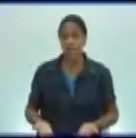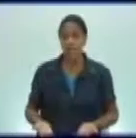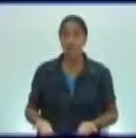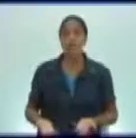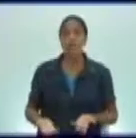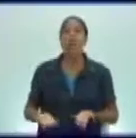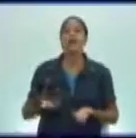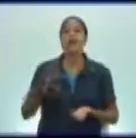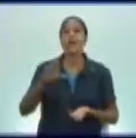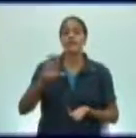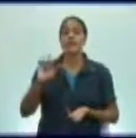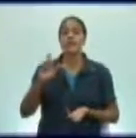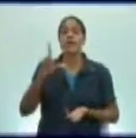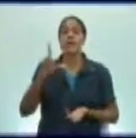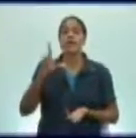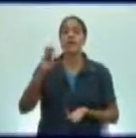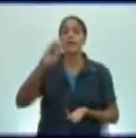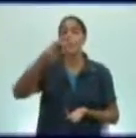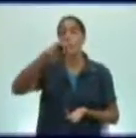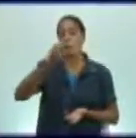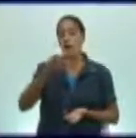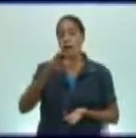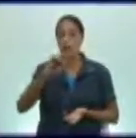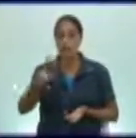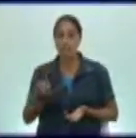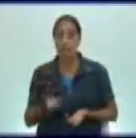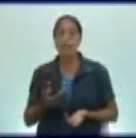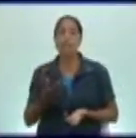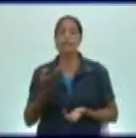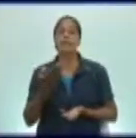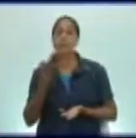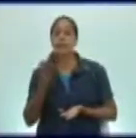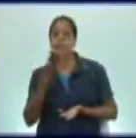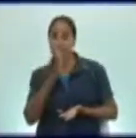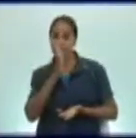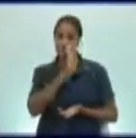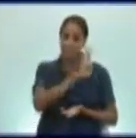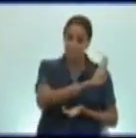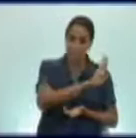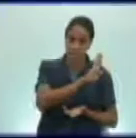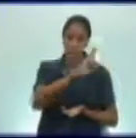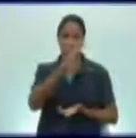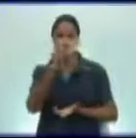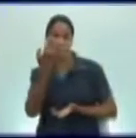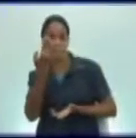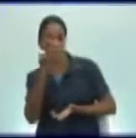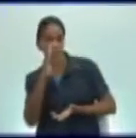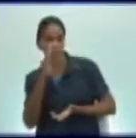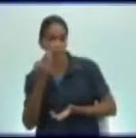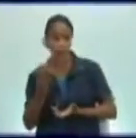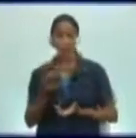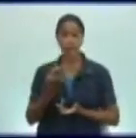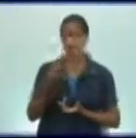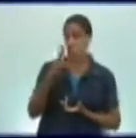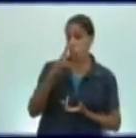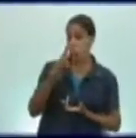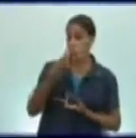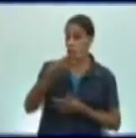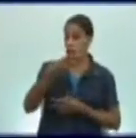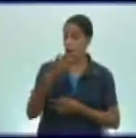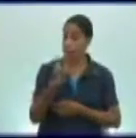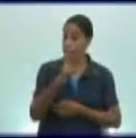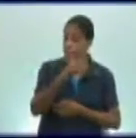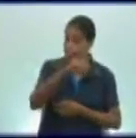celomados, que tienen simetría bilateral. Por ejemplo, estos animales, con su presencia de